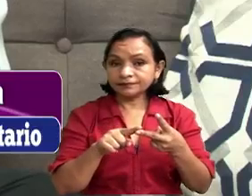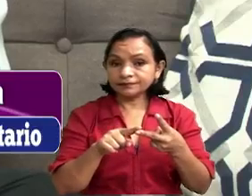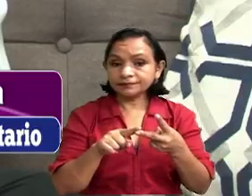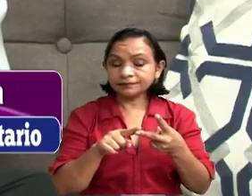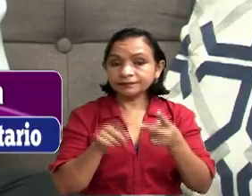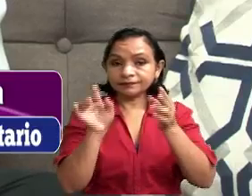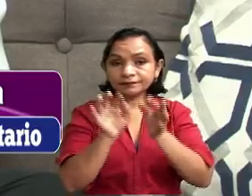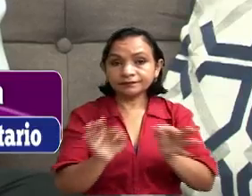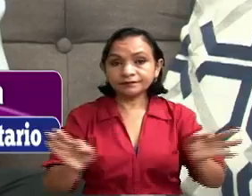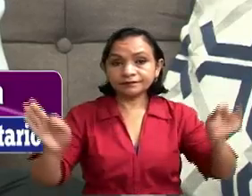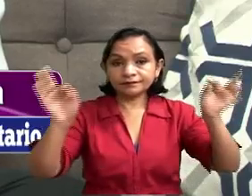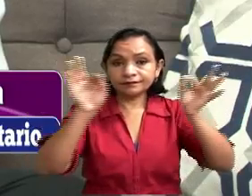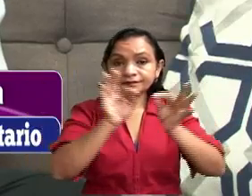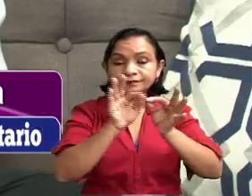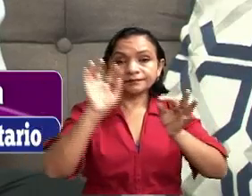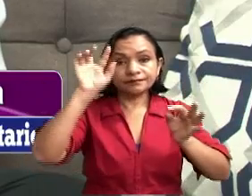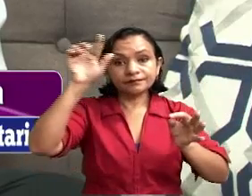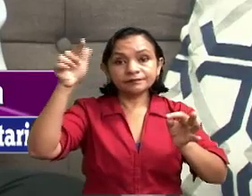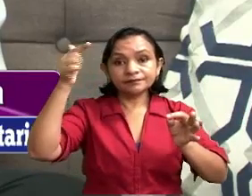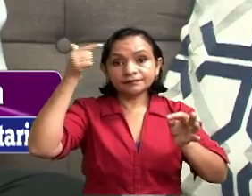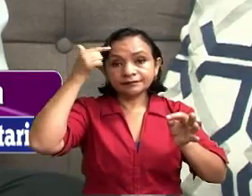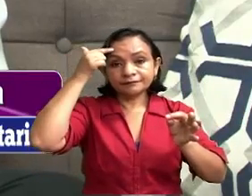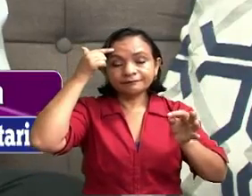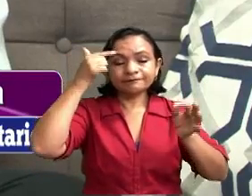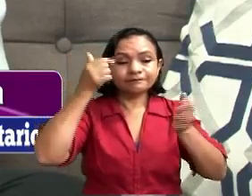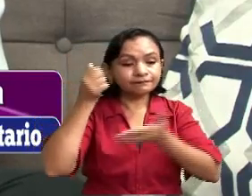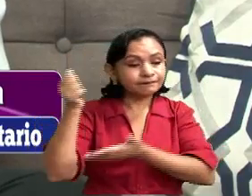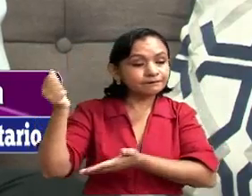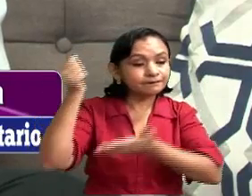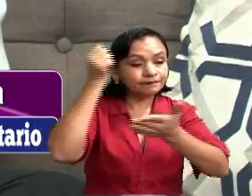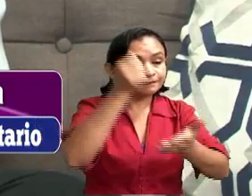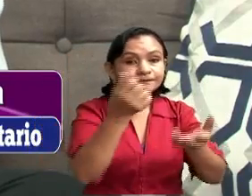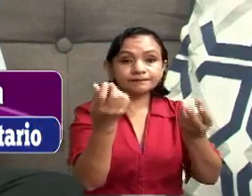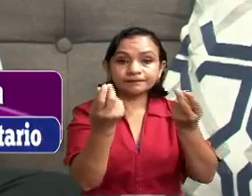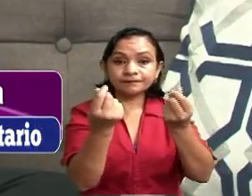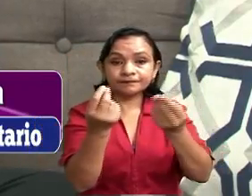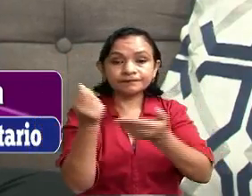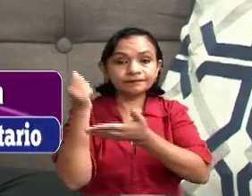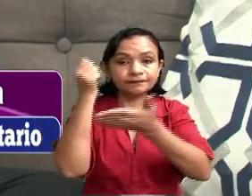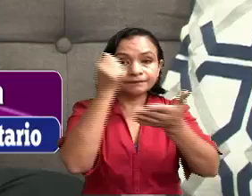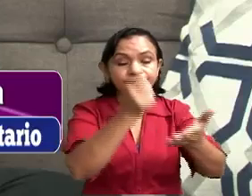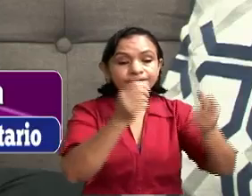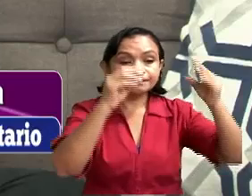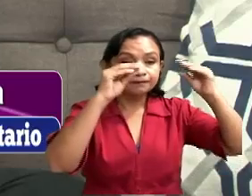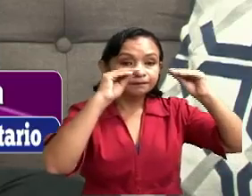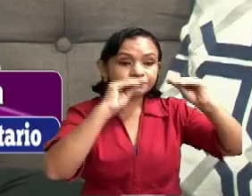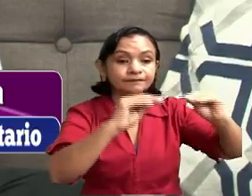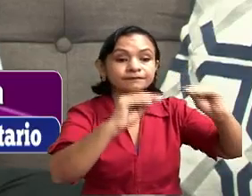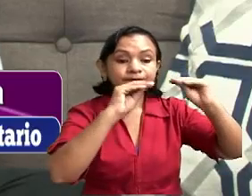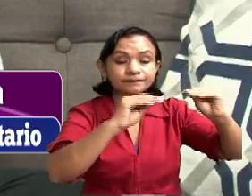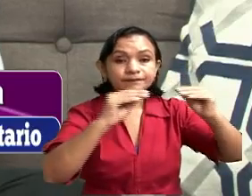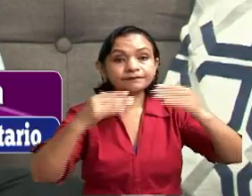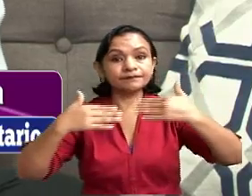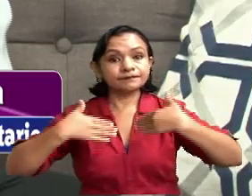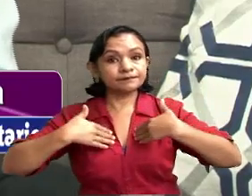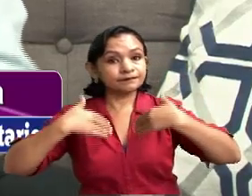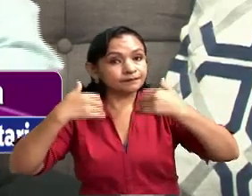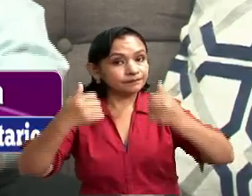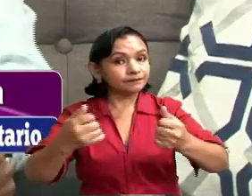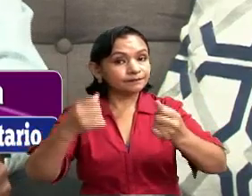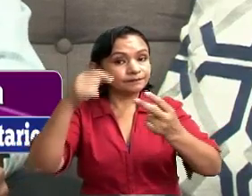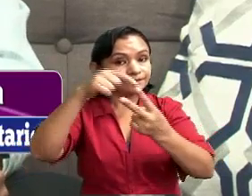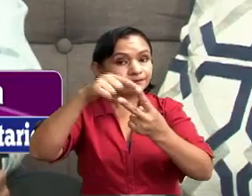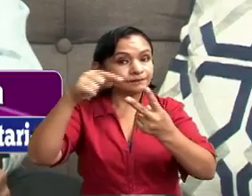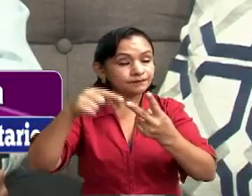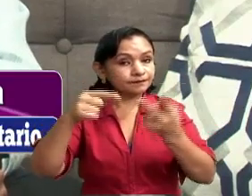entidades okay. en las que nuestro gobierno ha venido invirtiendo más en educación y salud. Muy importante. O sea,